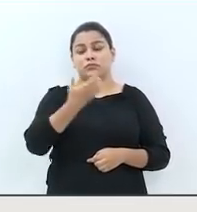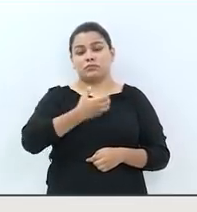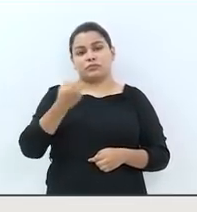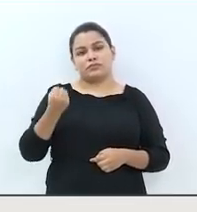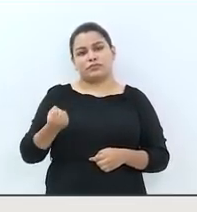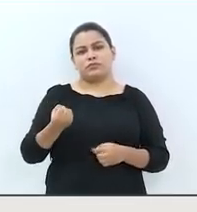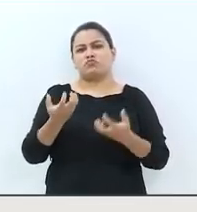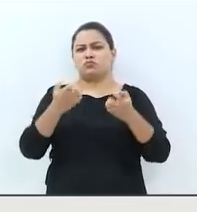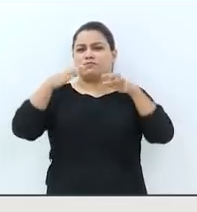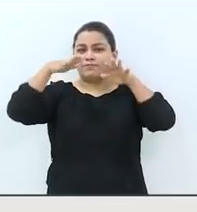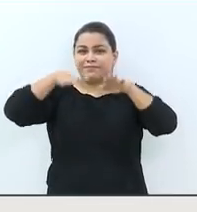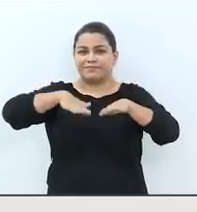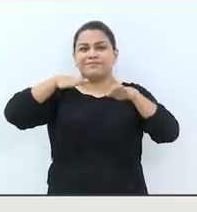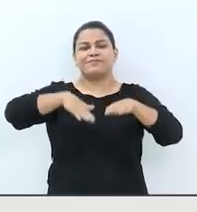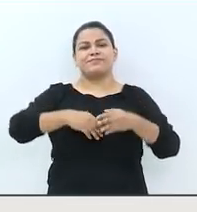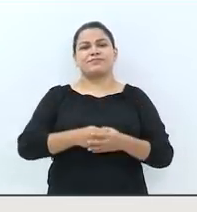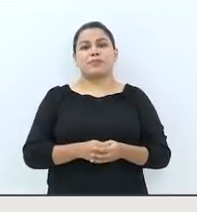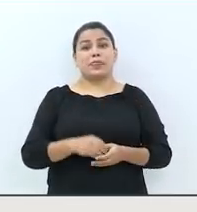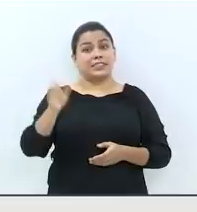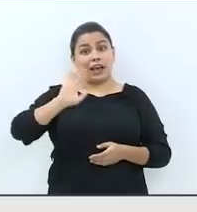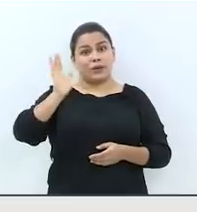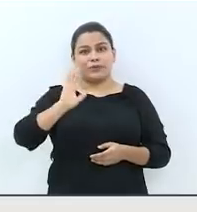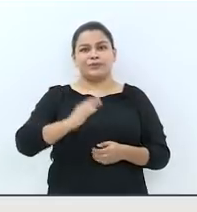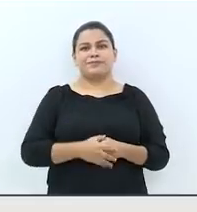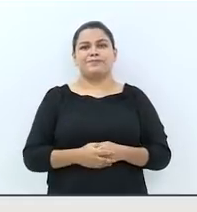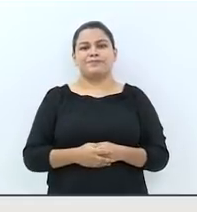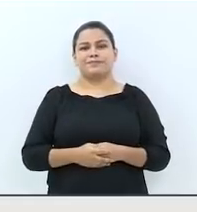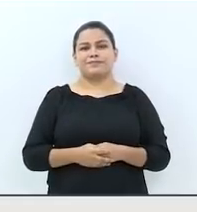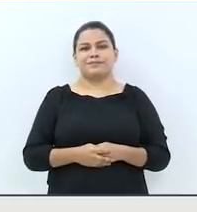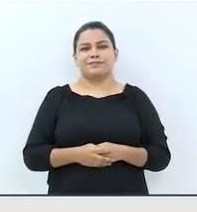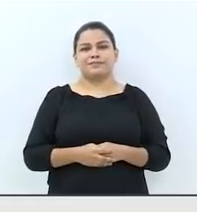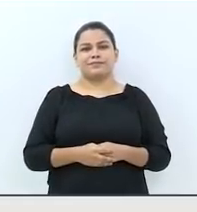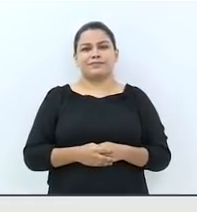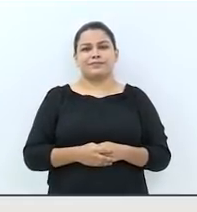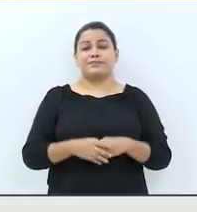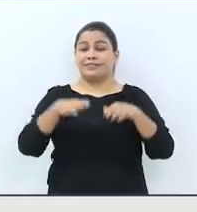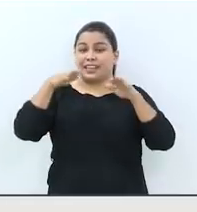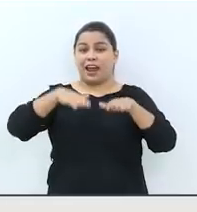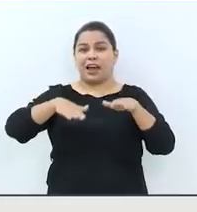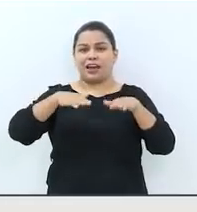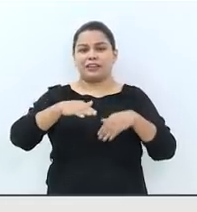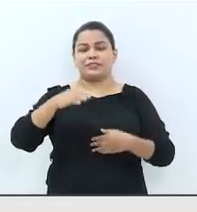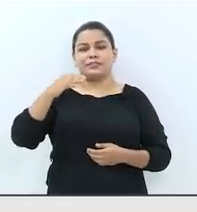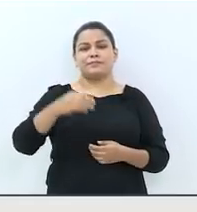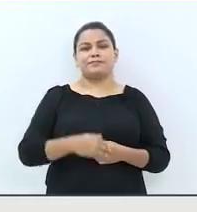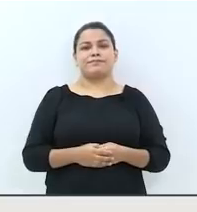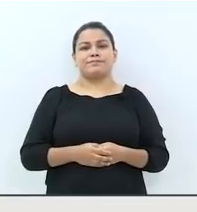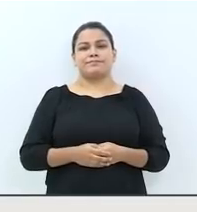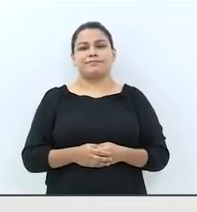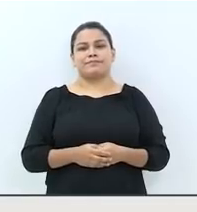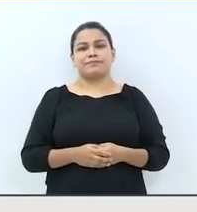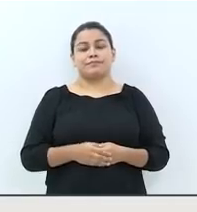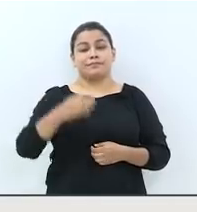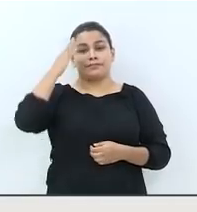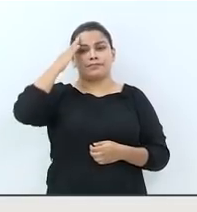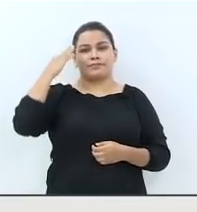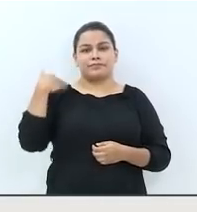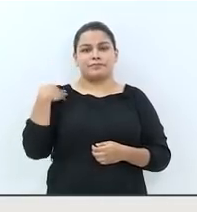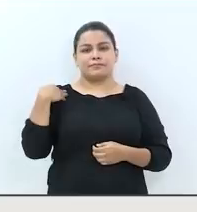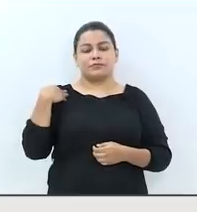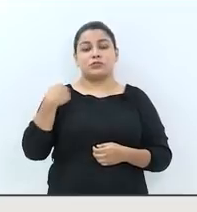estudiantes. Así que muchas gracias y saludos a todos. Gracias, Lorena. Elsa. Bueno,